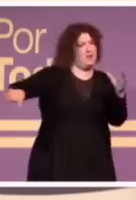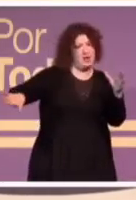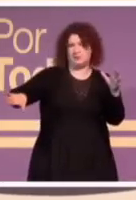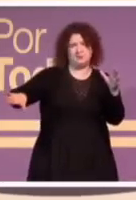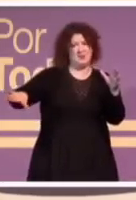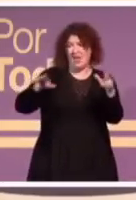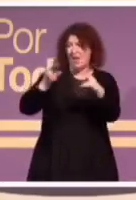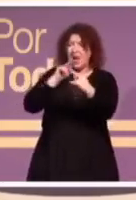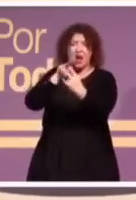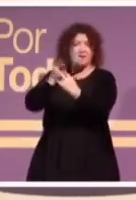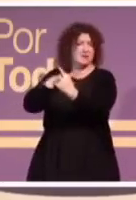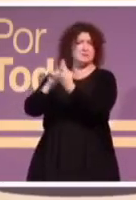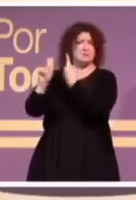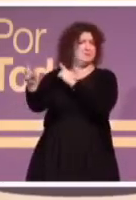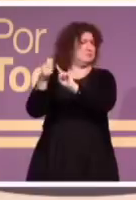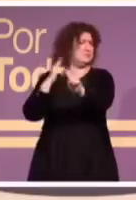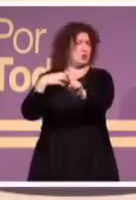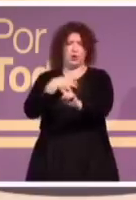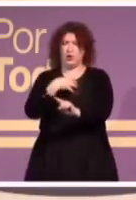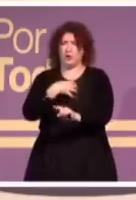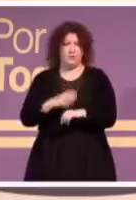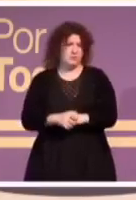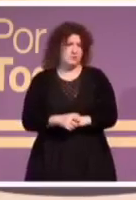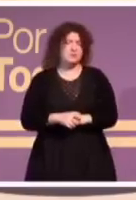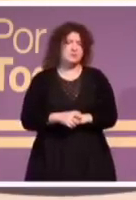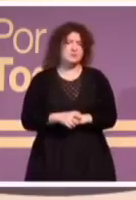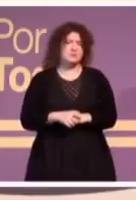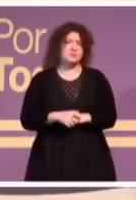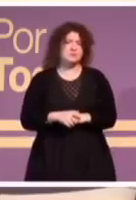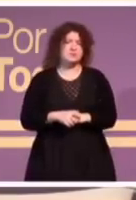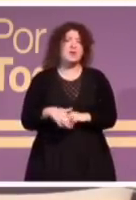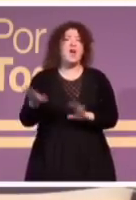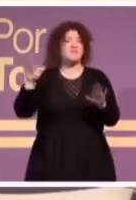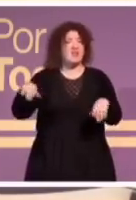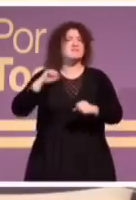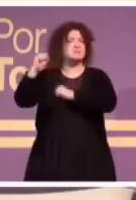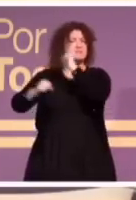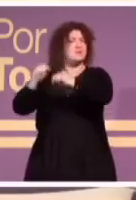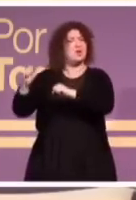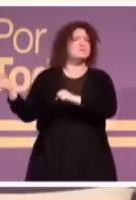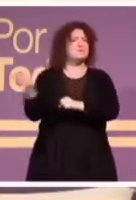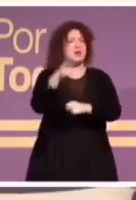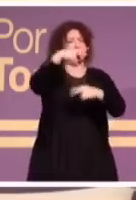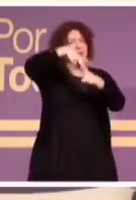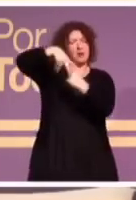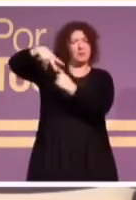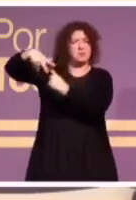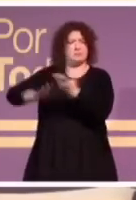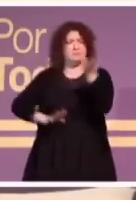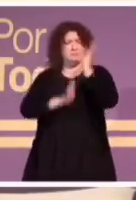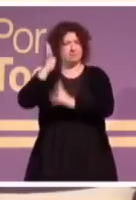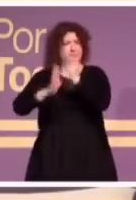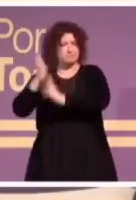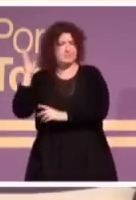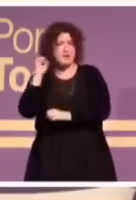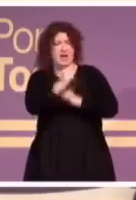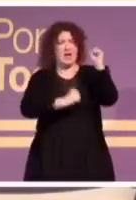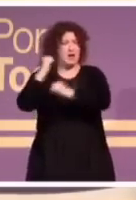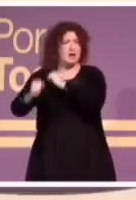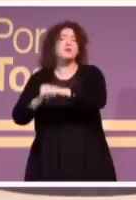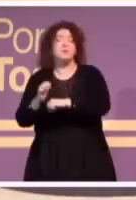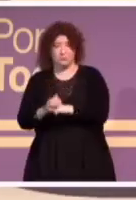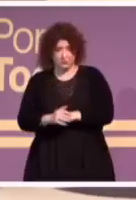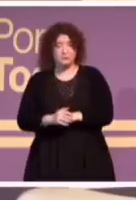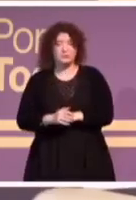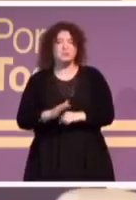las hablase, que nadie les dirigiese la palabra y finalmente ser asesinadas en la plaza pública. ¿Por qué? ¿Por qué? Por ayudar a